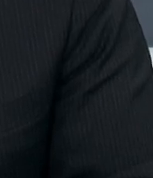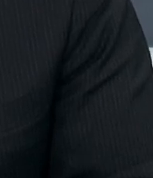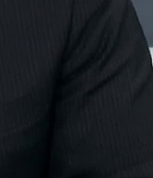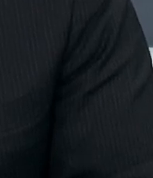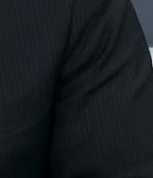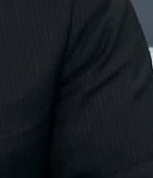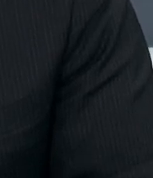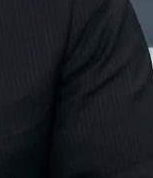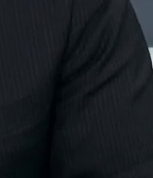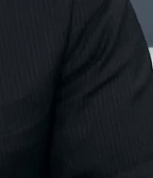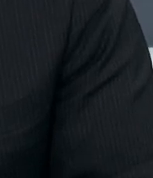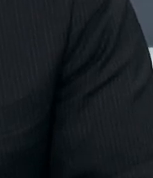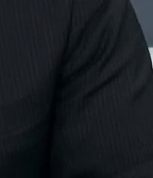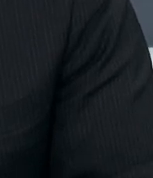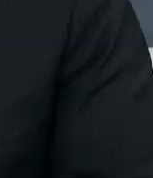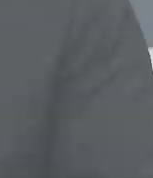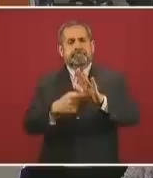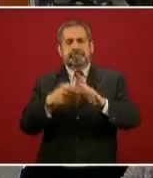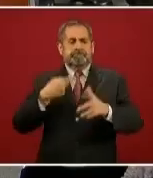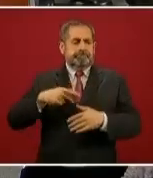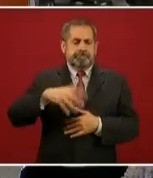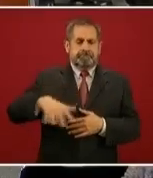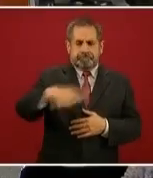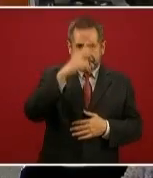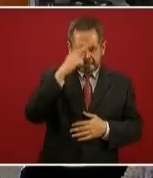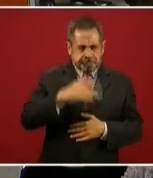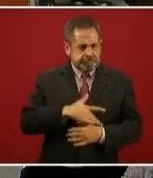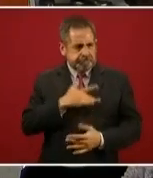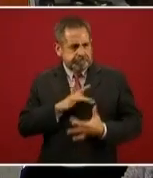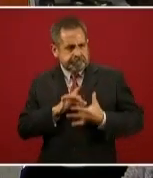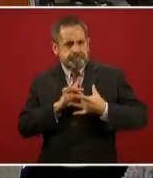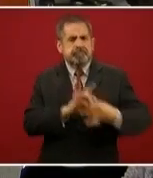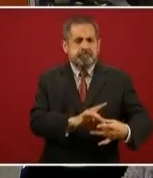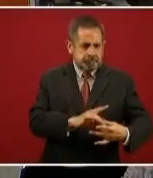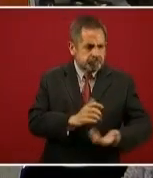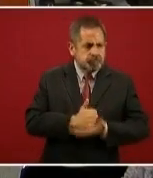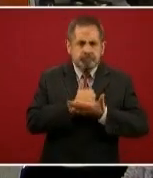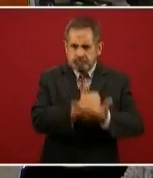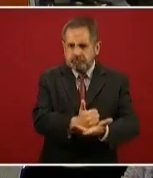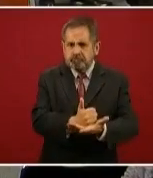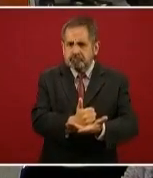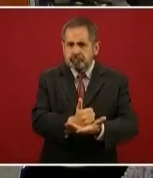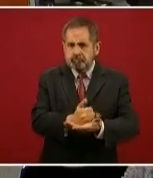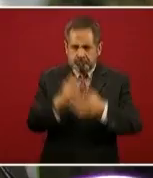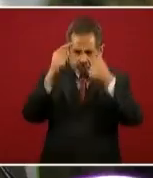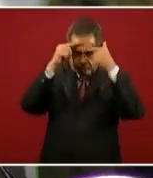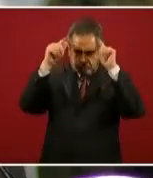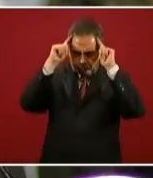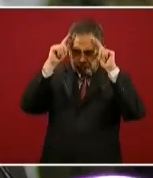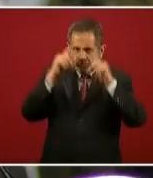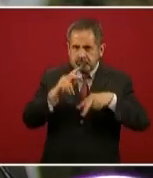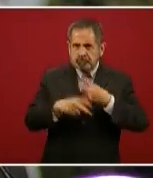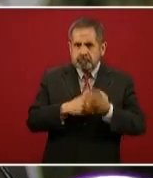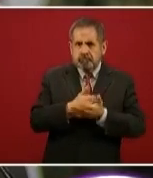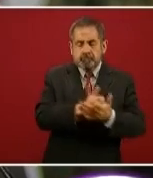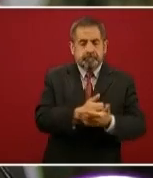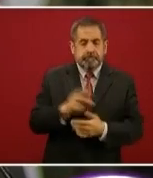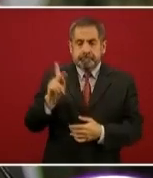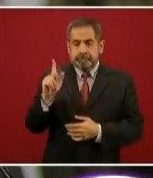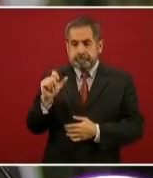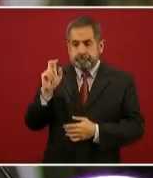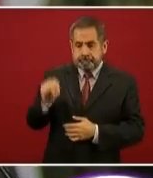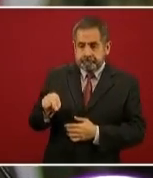del coronavirus. Al pueblo de México que estamos solidarios con ellos y también aclarar que este